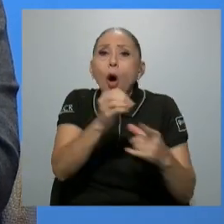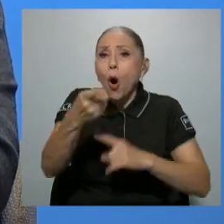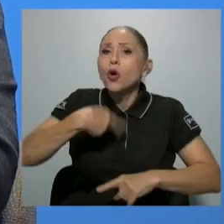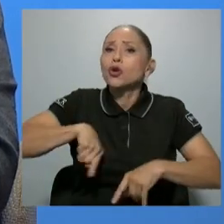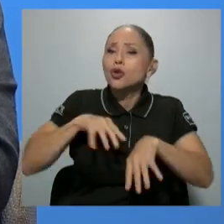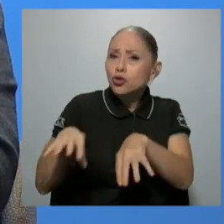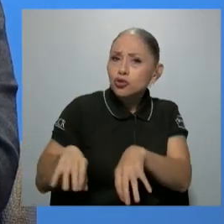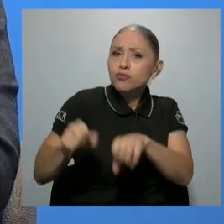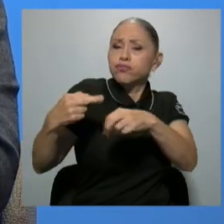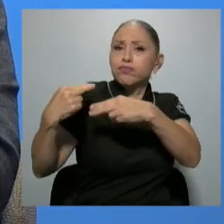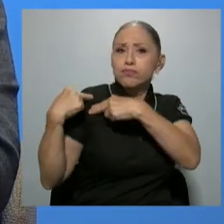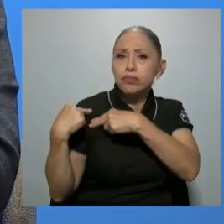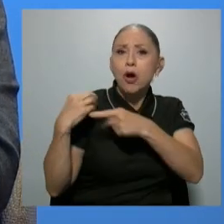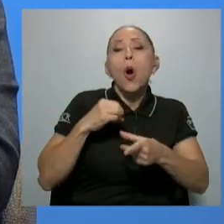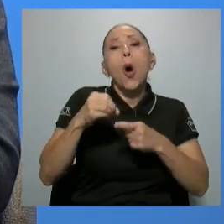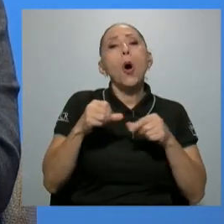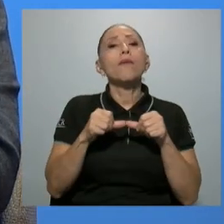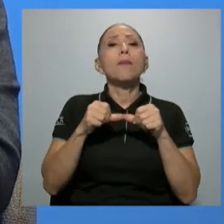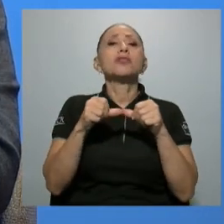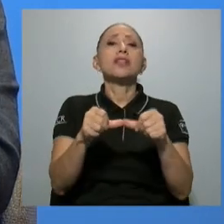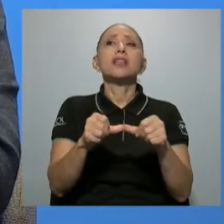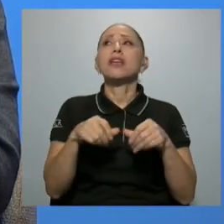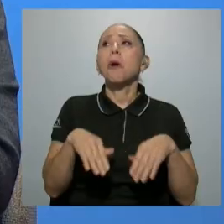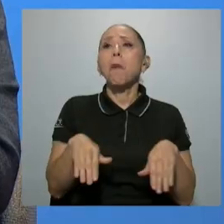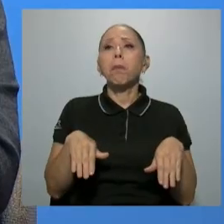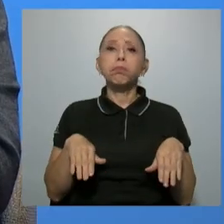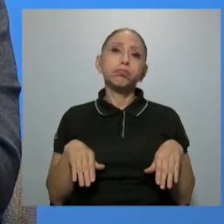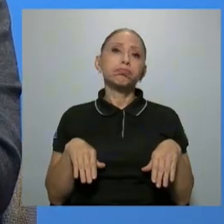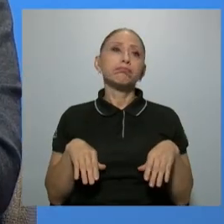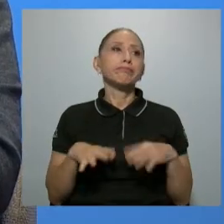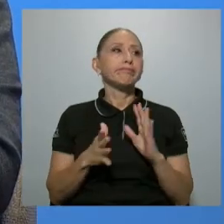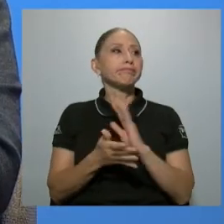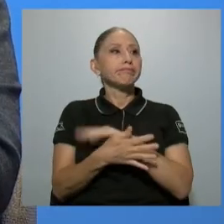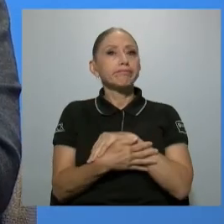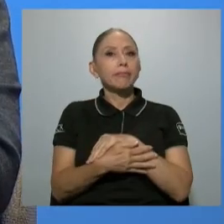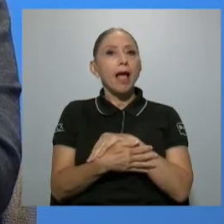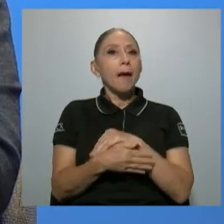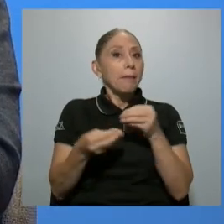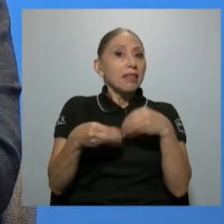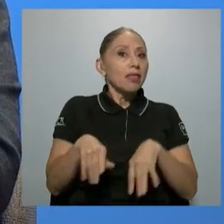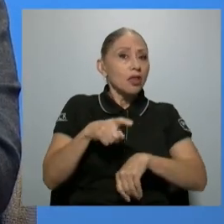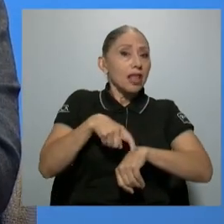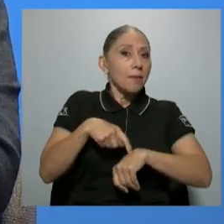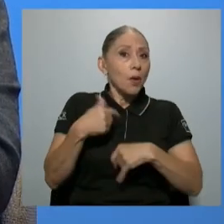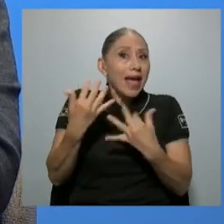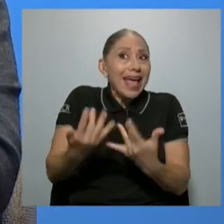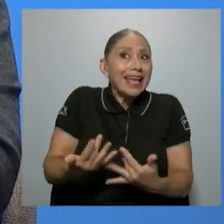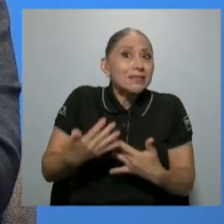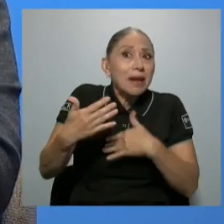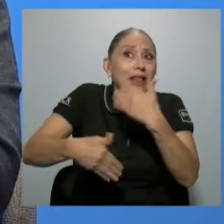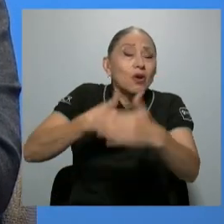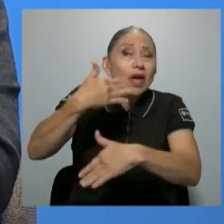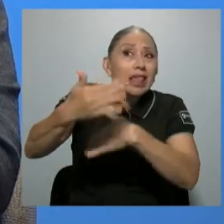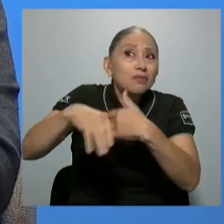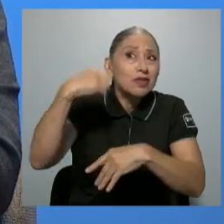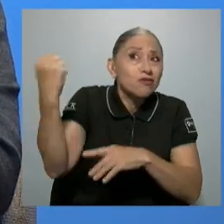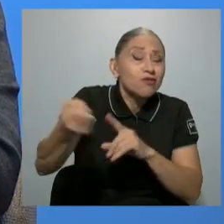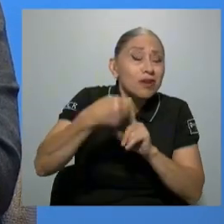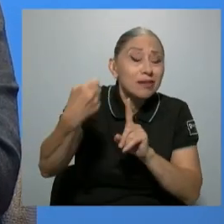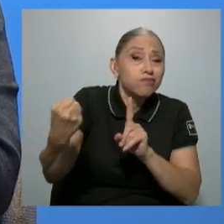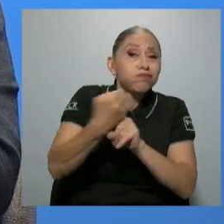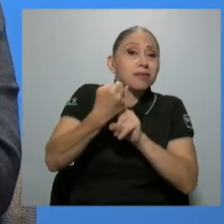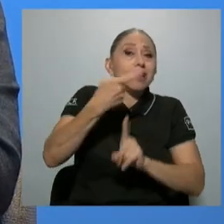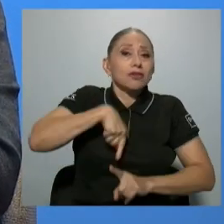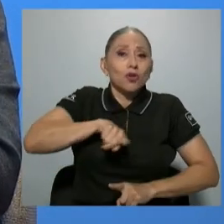seguir procrastinando y perdiendo el tiempo esperando simplemente que la tormenta ya se convierta en un huracán sobre nosotros? Ese yo creo que es el riesgo